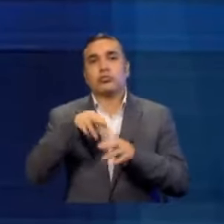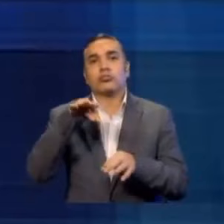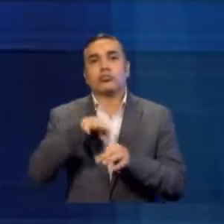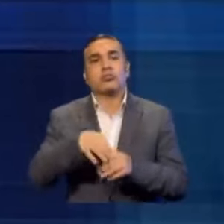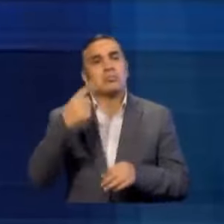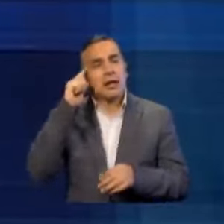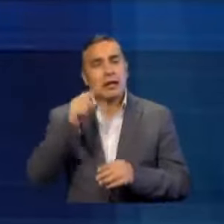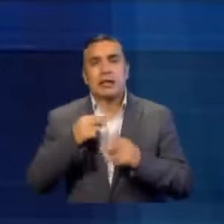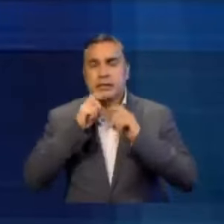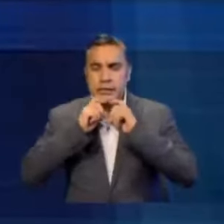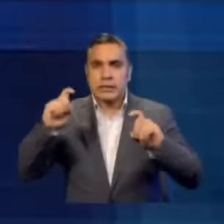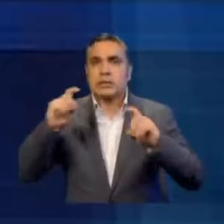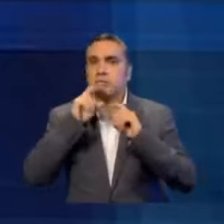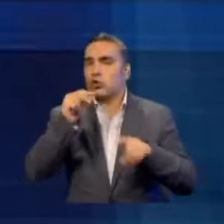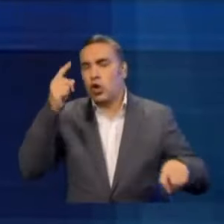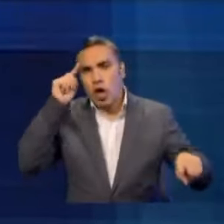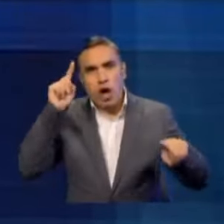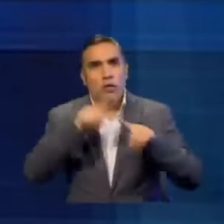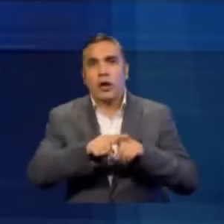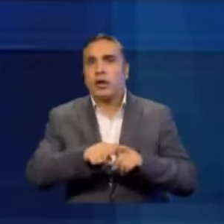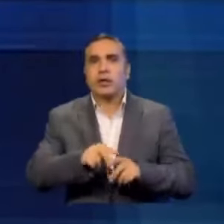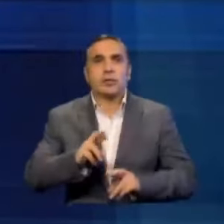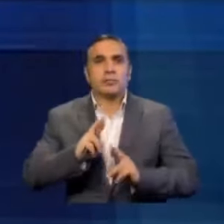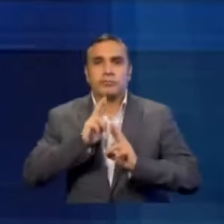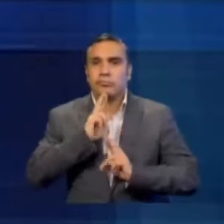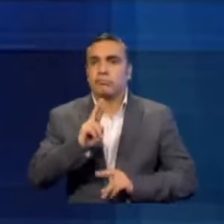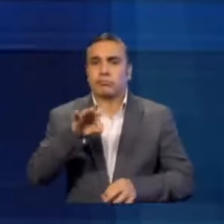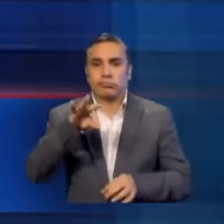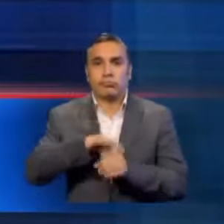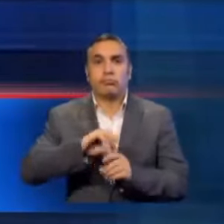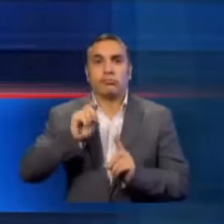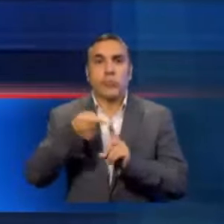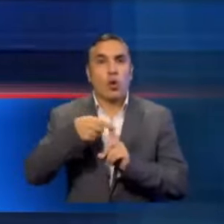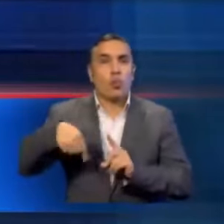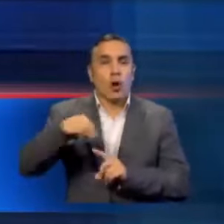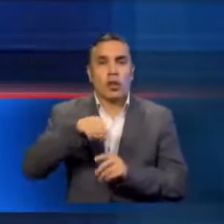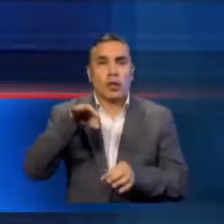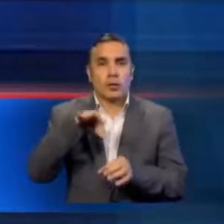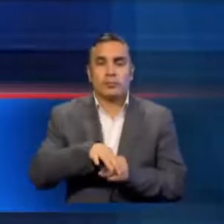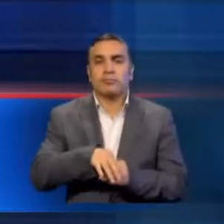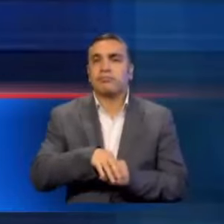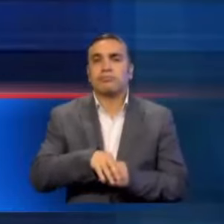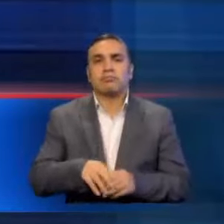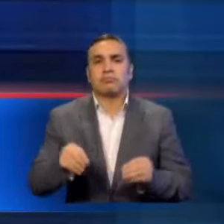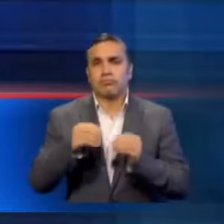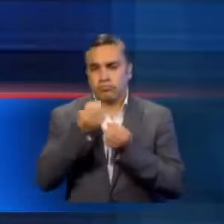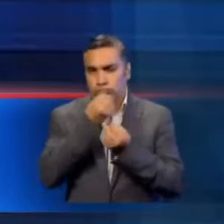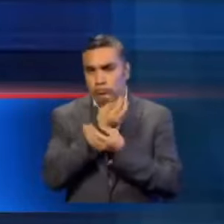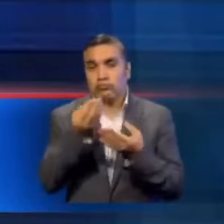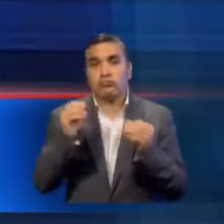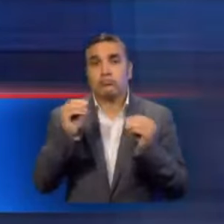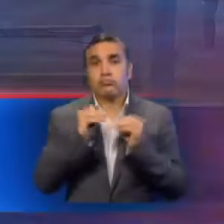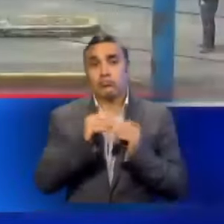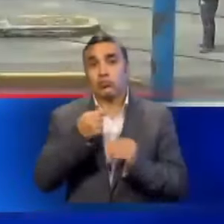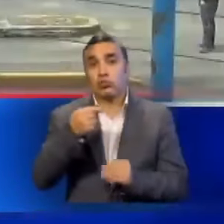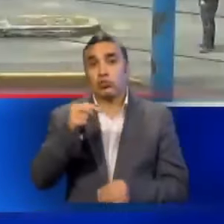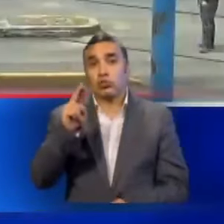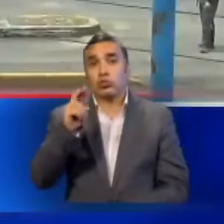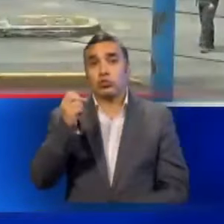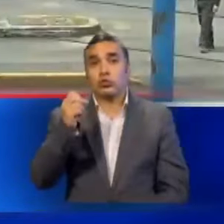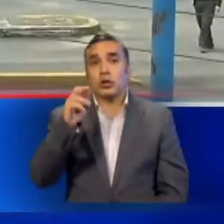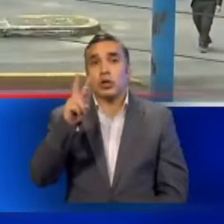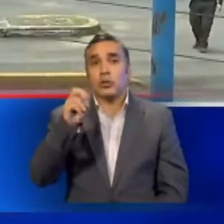Electoral para expresar su malestar por los resultados de la primera vuelta. Gustavo Merino nos amplía la información. Adelante, Gustavo.